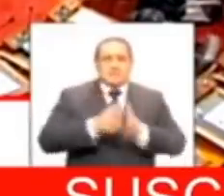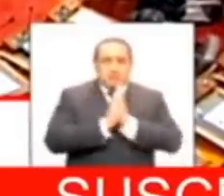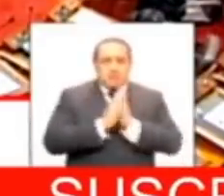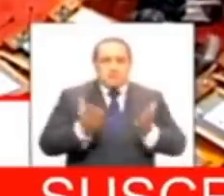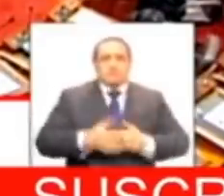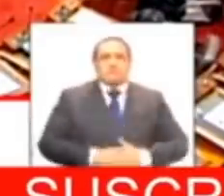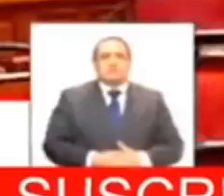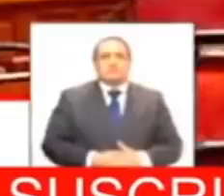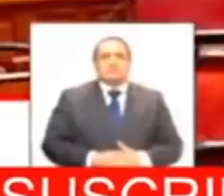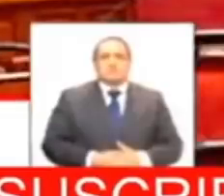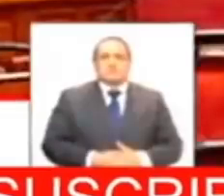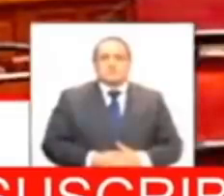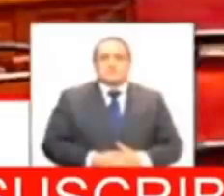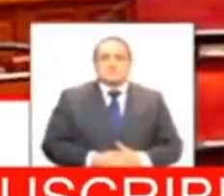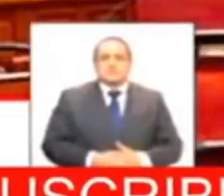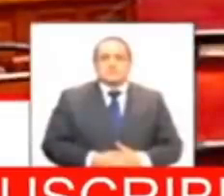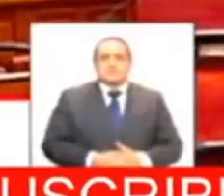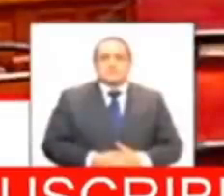favor.